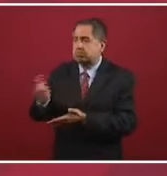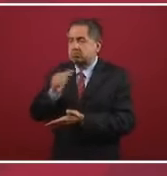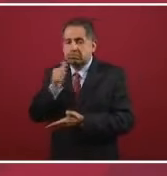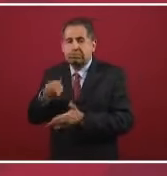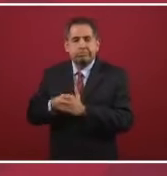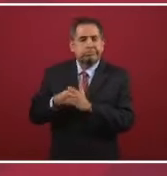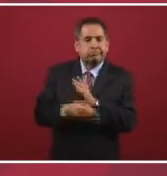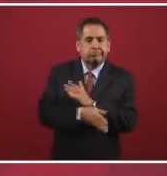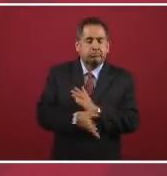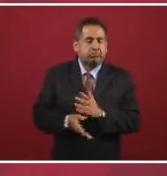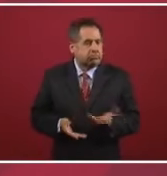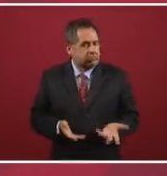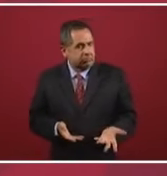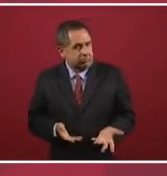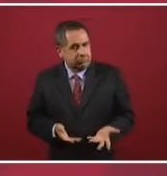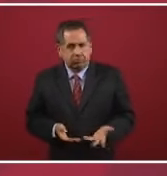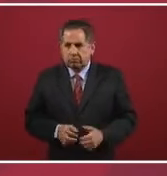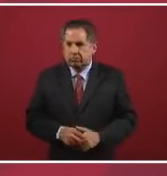impuestos.